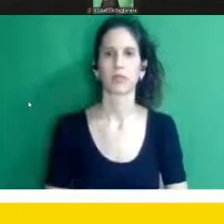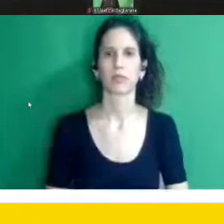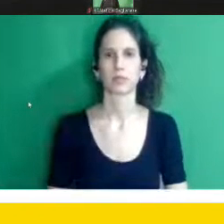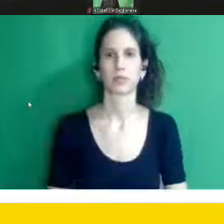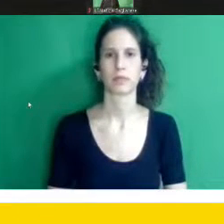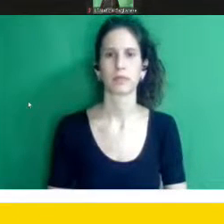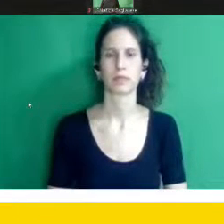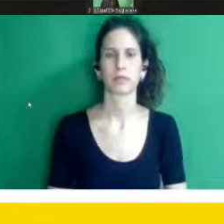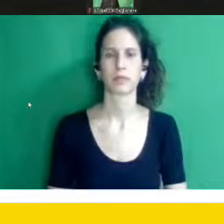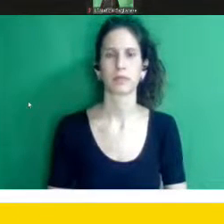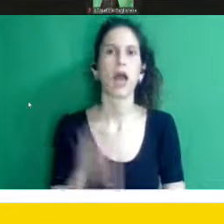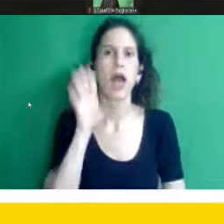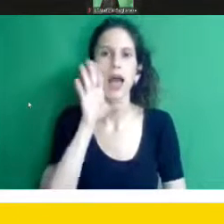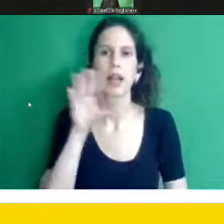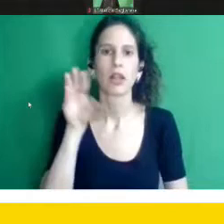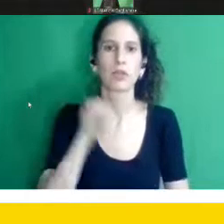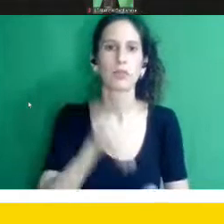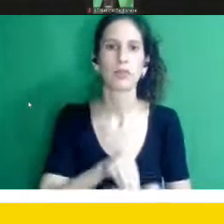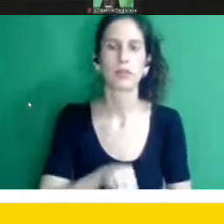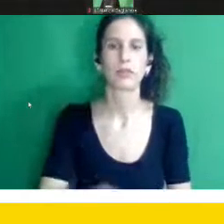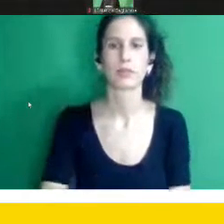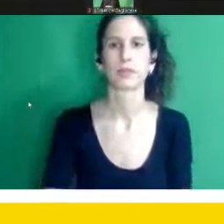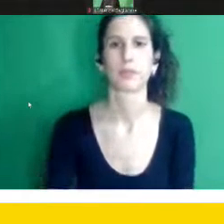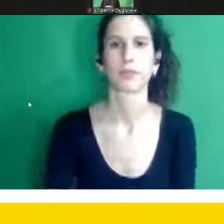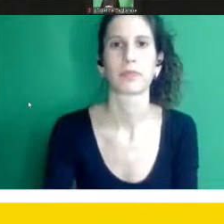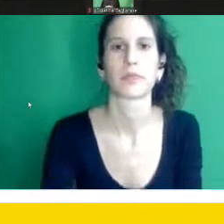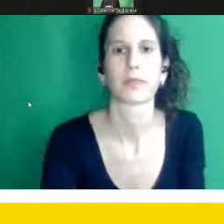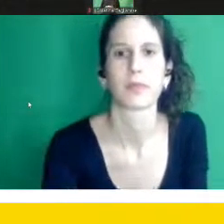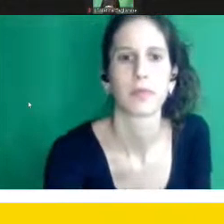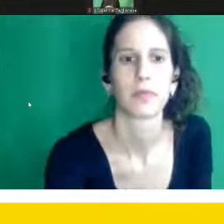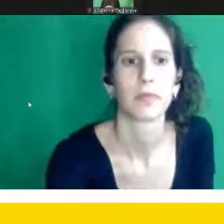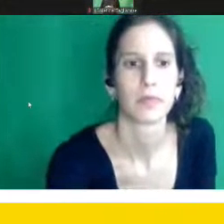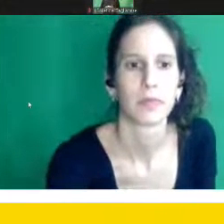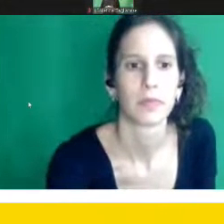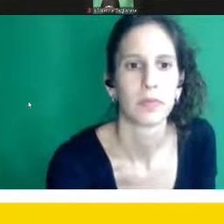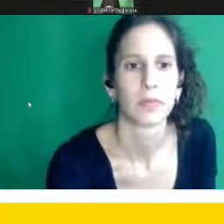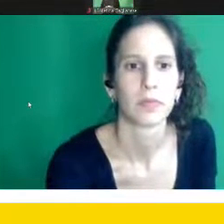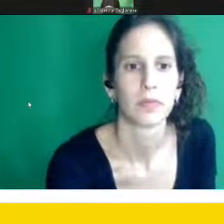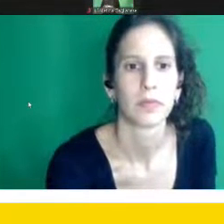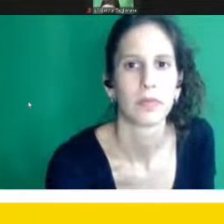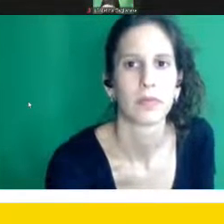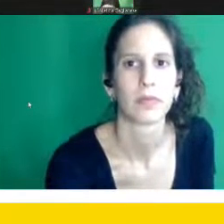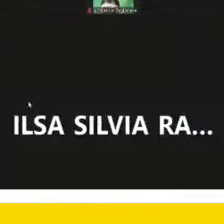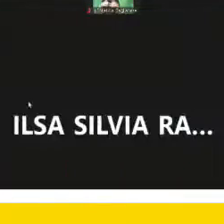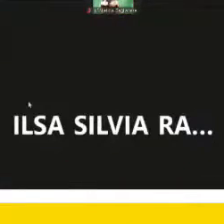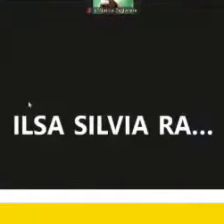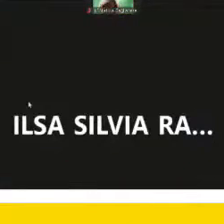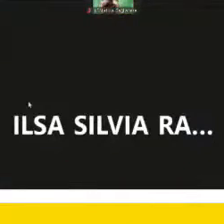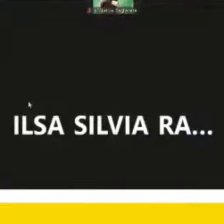algo. No hay más nadie. Bueno, entonces vamos a empezar a cerrar.